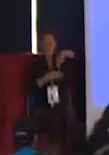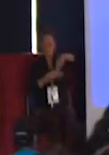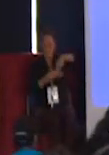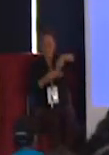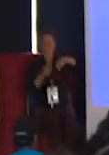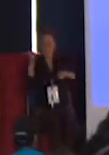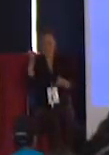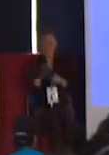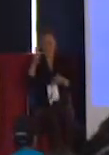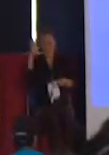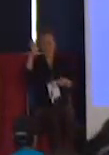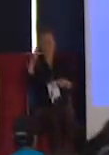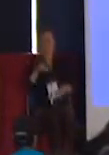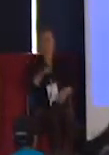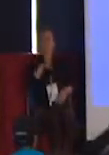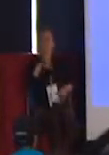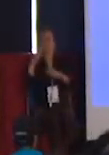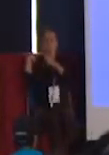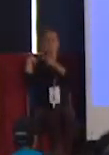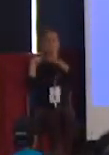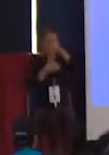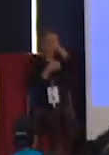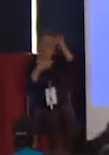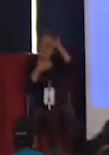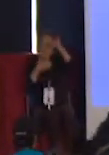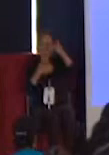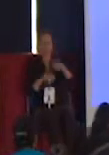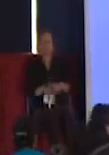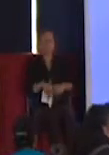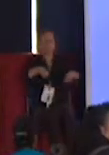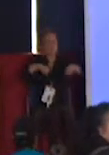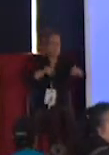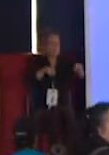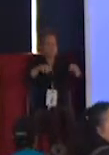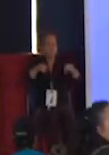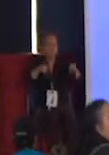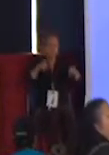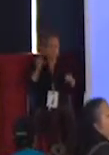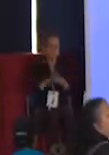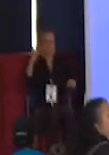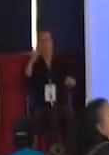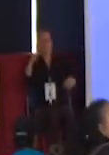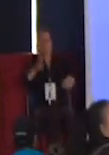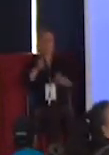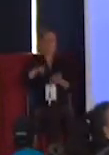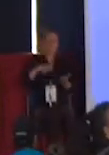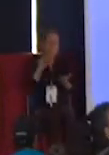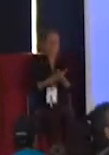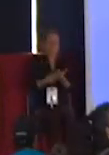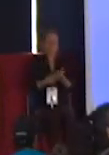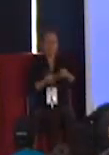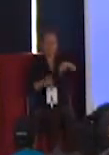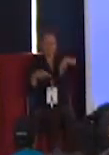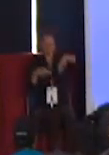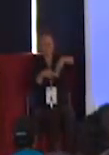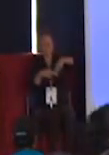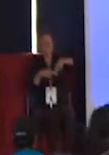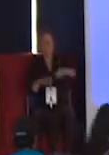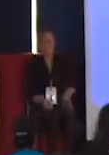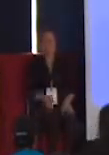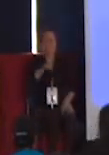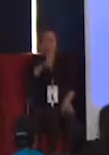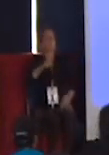sea, me volaron la pierna de un tiro de fusil los paramilitares. Fue una emboscada, yo iba en la moto. Entonces nosotros, como desplazados